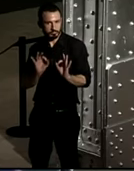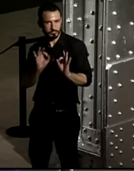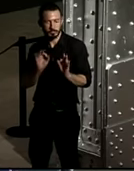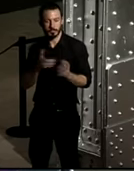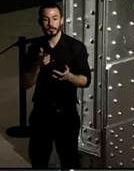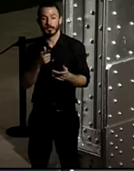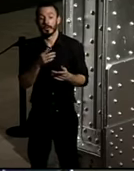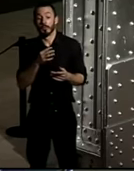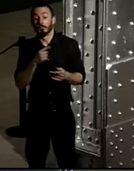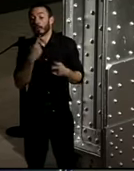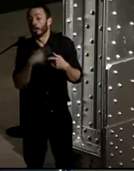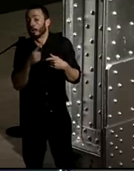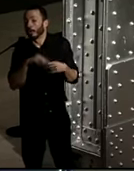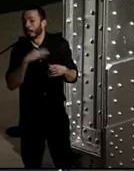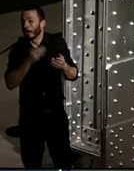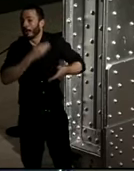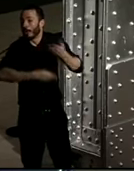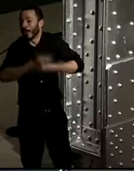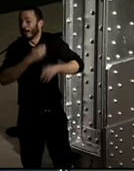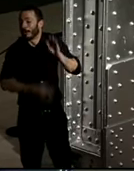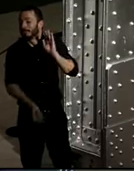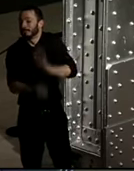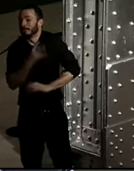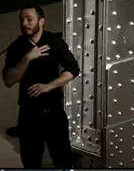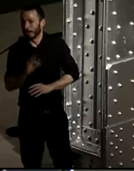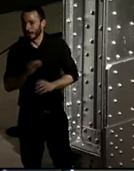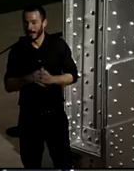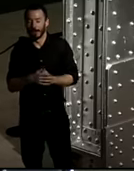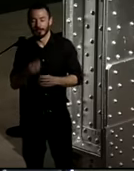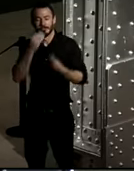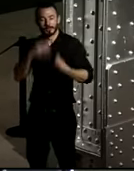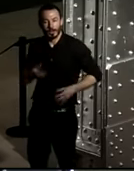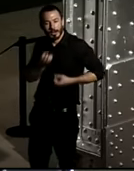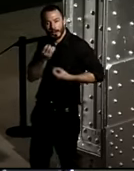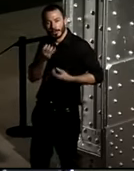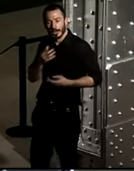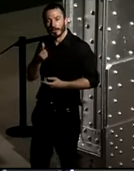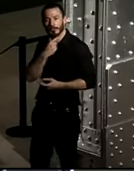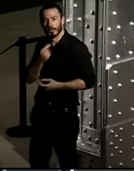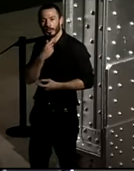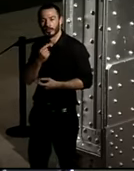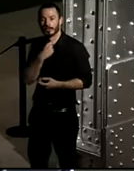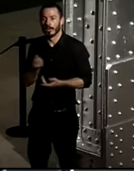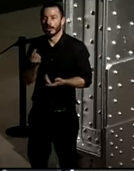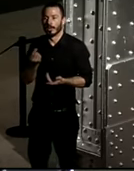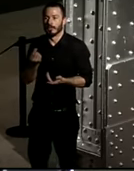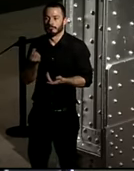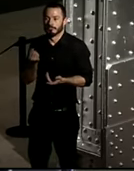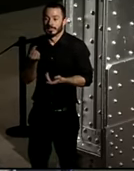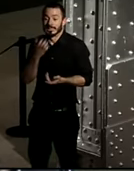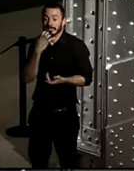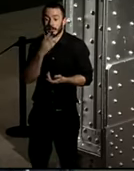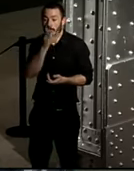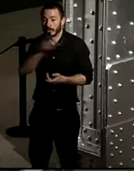De aquí pueden salir cosas, incluso colaboraciones. Pero yo creo que al que le gusta contar historias es algo que lo tiene y le encanta. Y normalmente al que le gusta